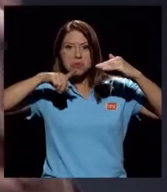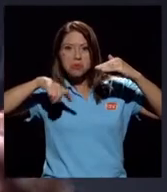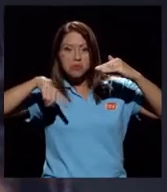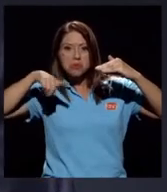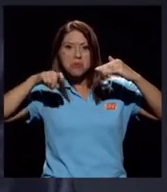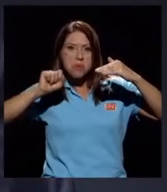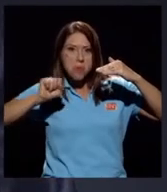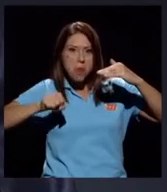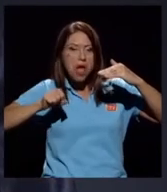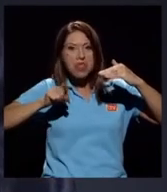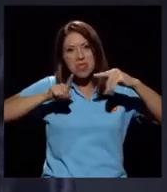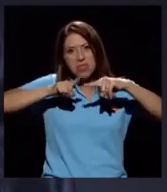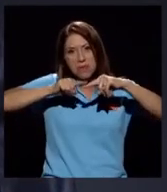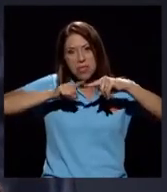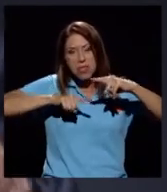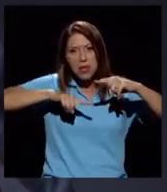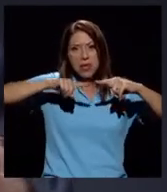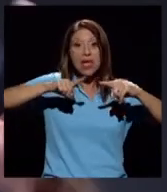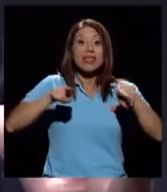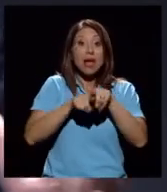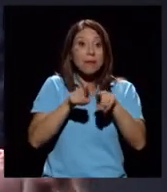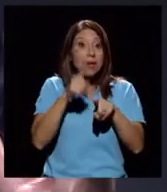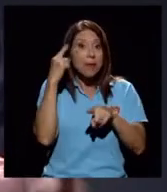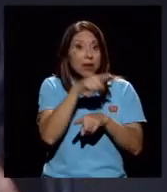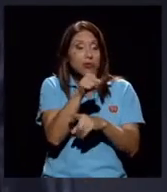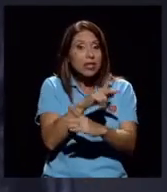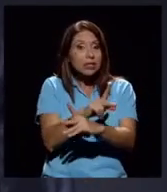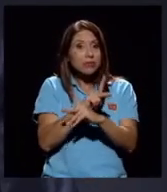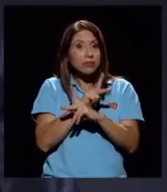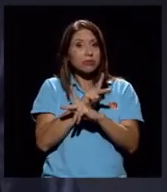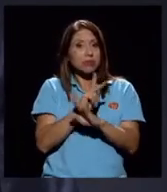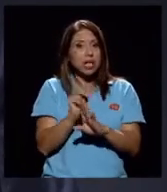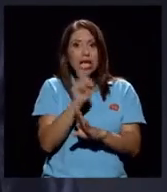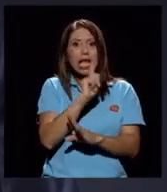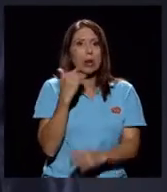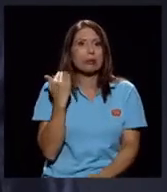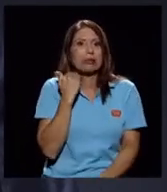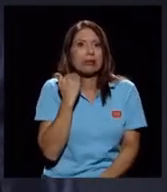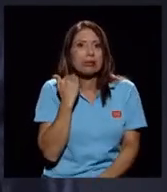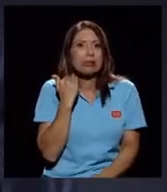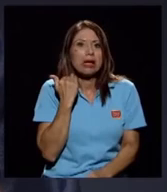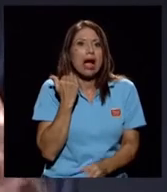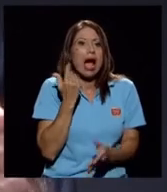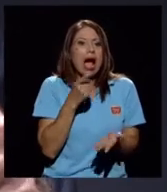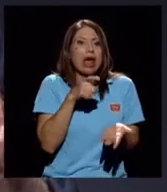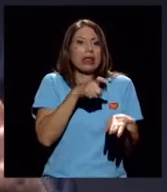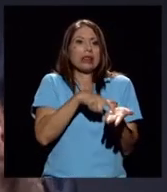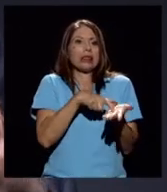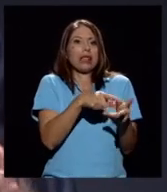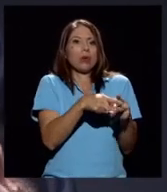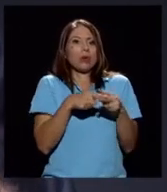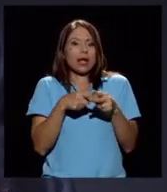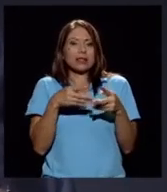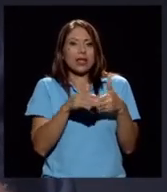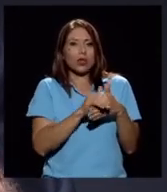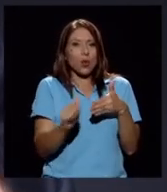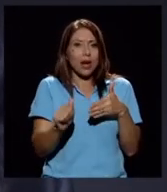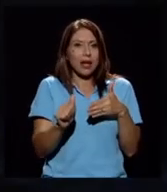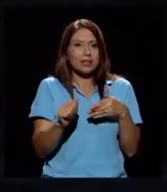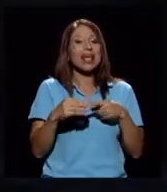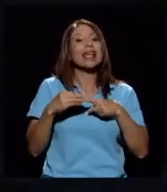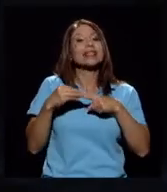también para que tome las precauciones que no se vayan a embarcar verdad a endeudarse mucho en dólares a menos de que